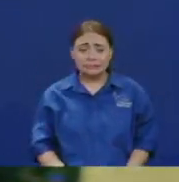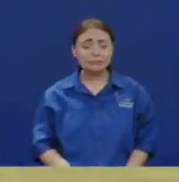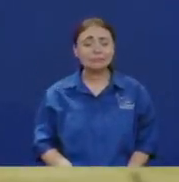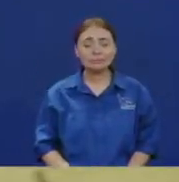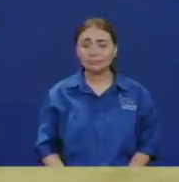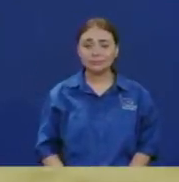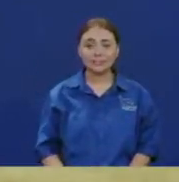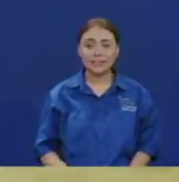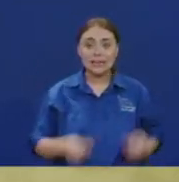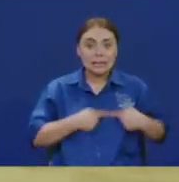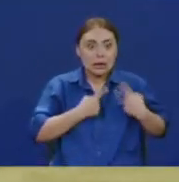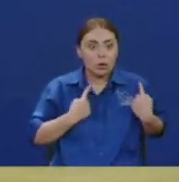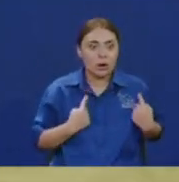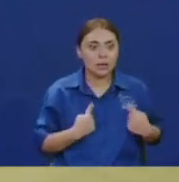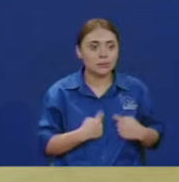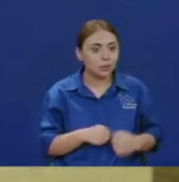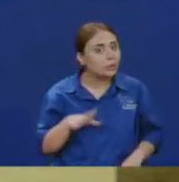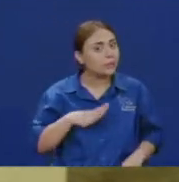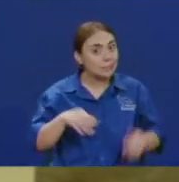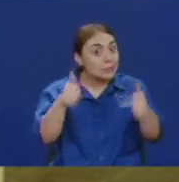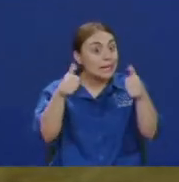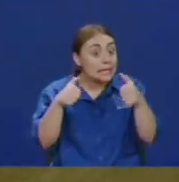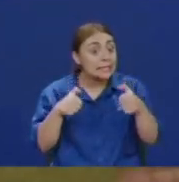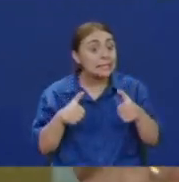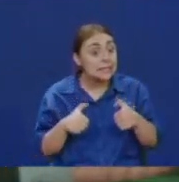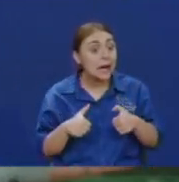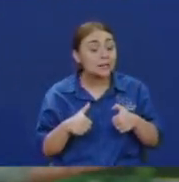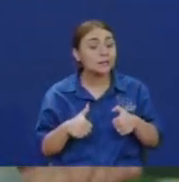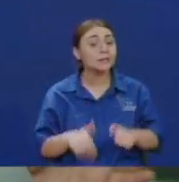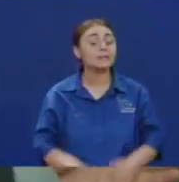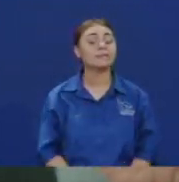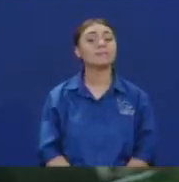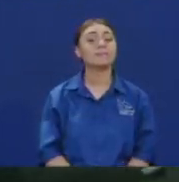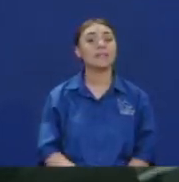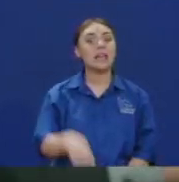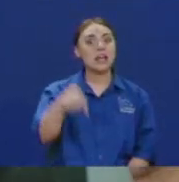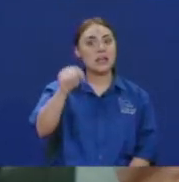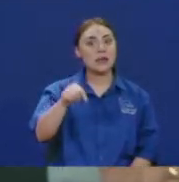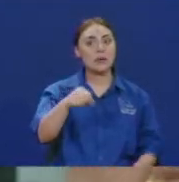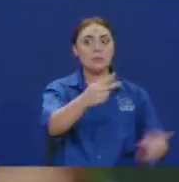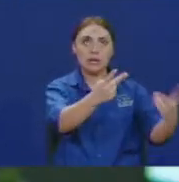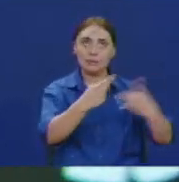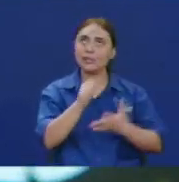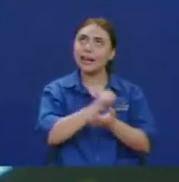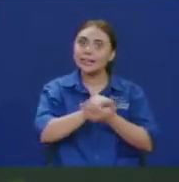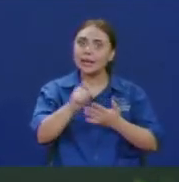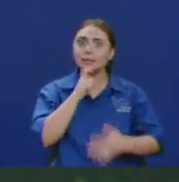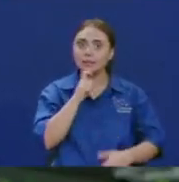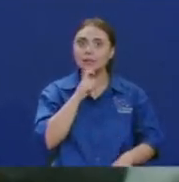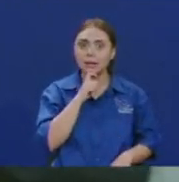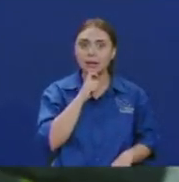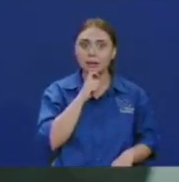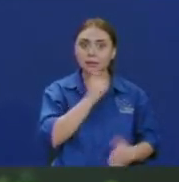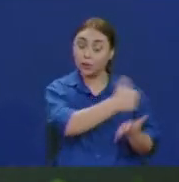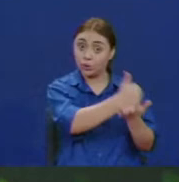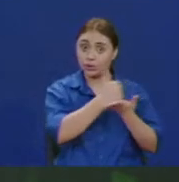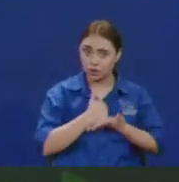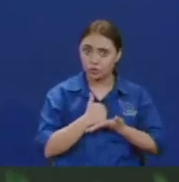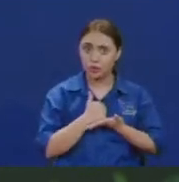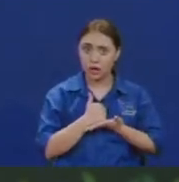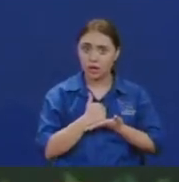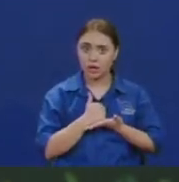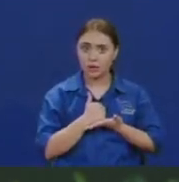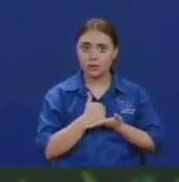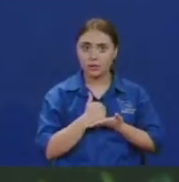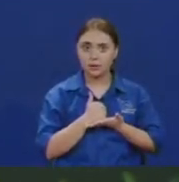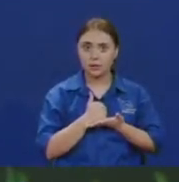¡Qué corazoncito! Y ahora venimos a la Santa Cena. Entonces, en la Santa Cena nos ayuda para eso, pero también nos